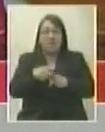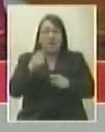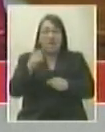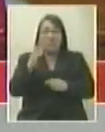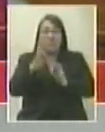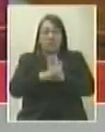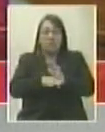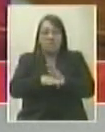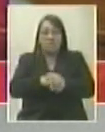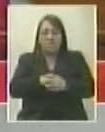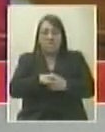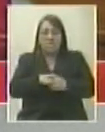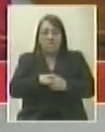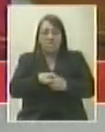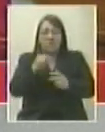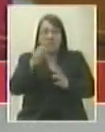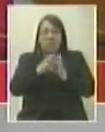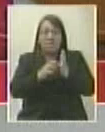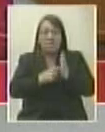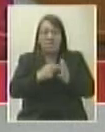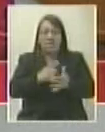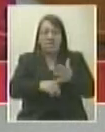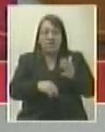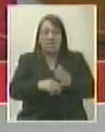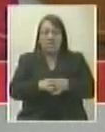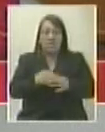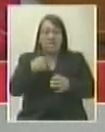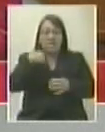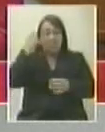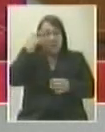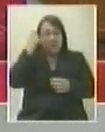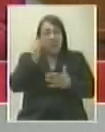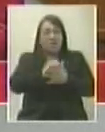un fondo y un programa que considera